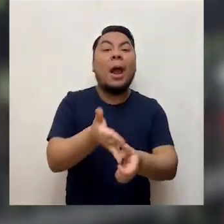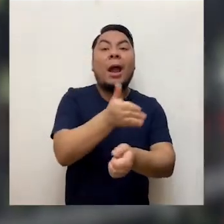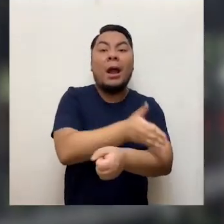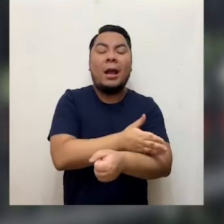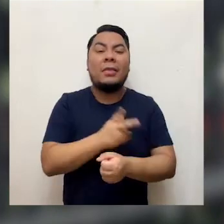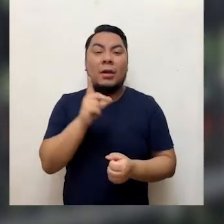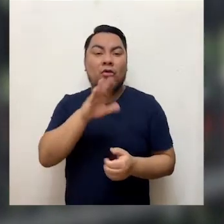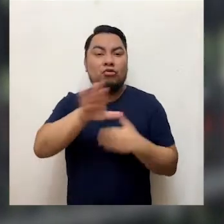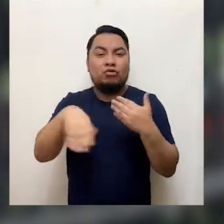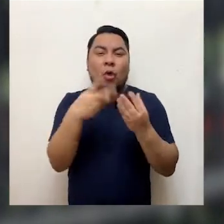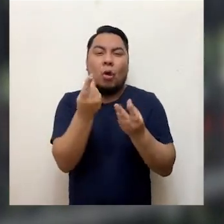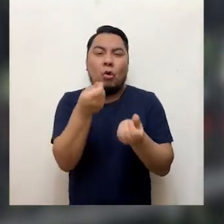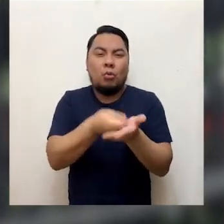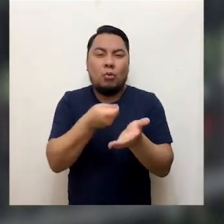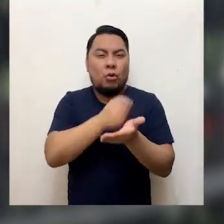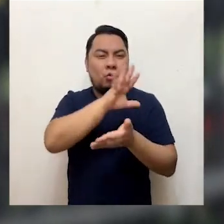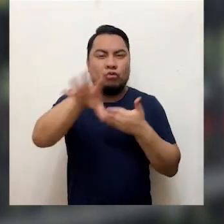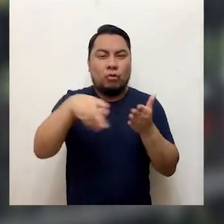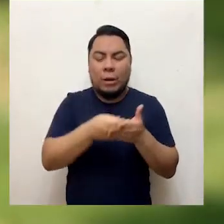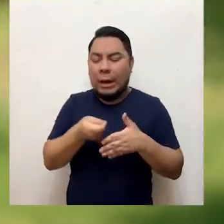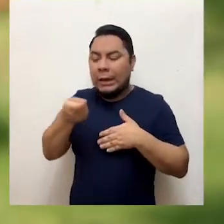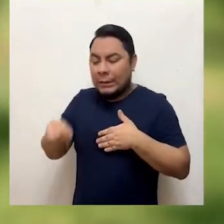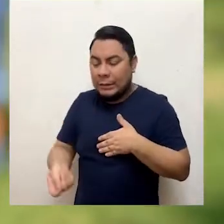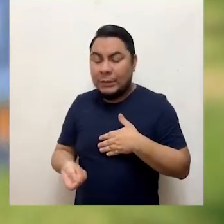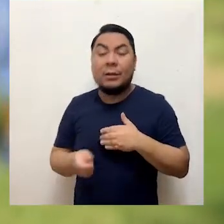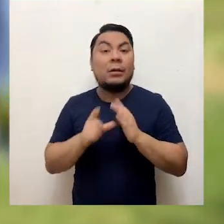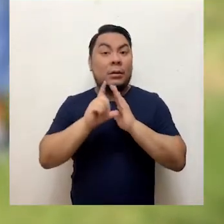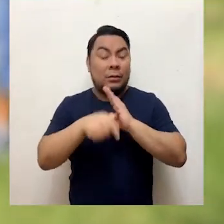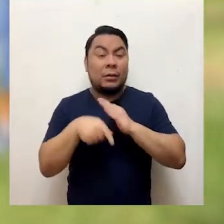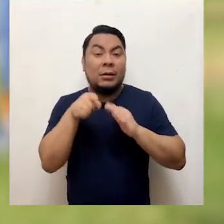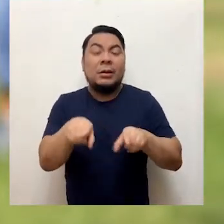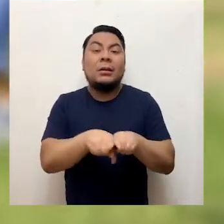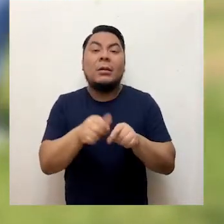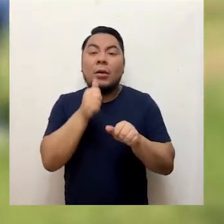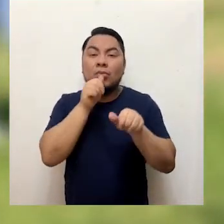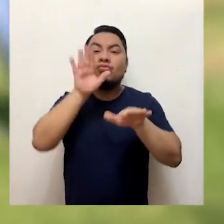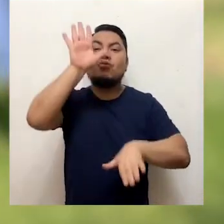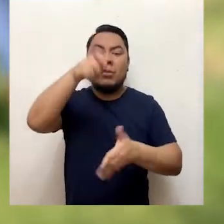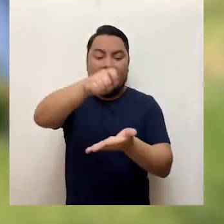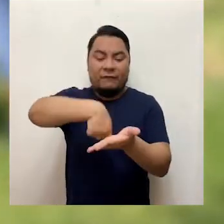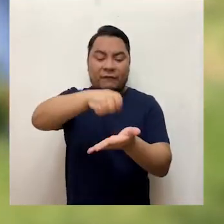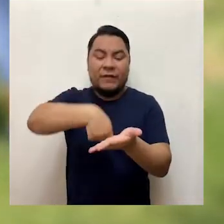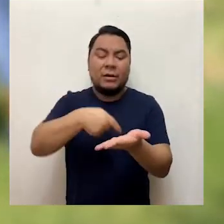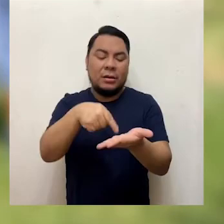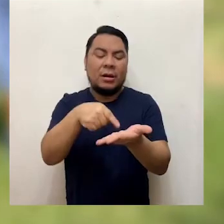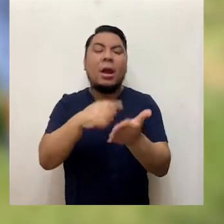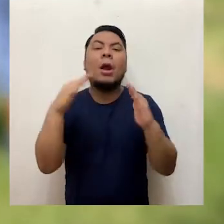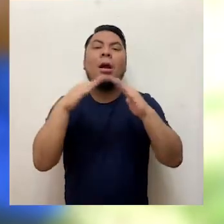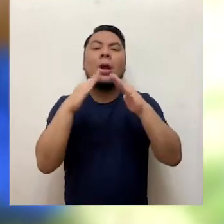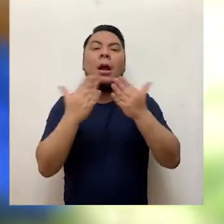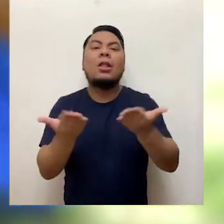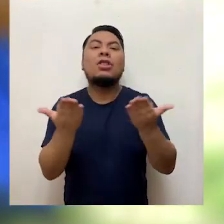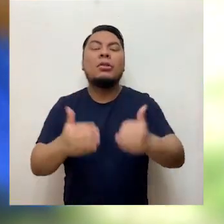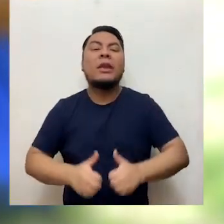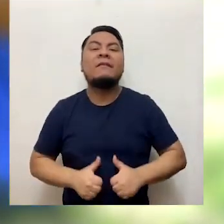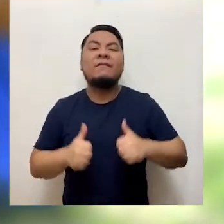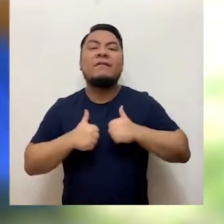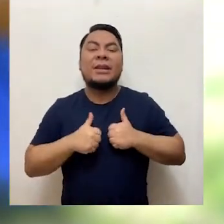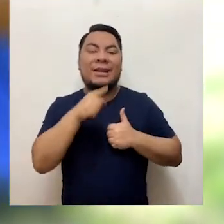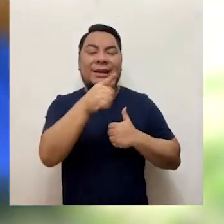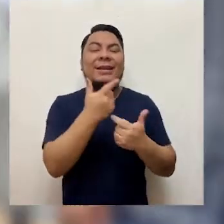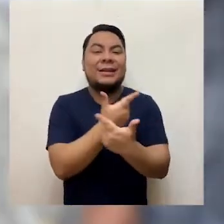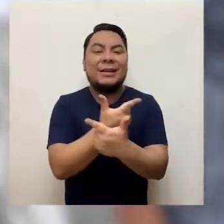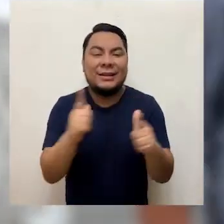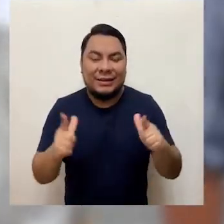pensiones de alimentos, la reparación civil y debe adjuntar una declaración jurada del domicilio donde residirá al momento de